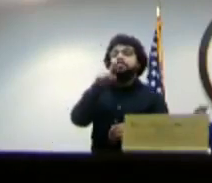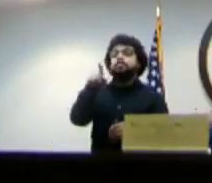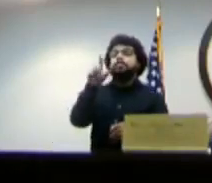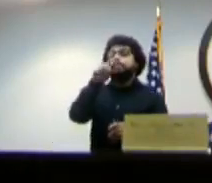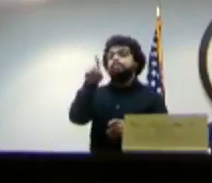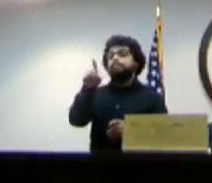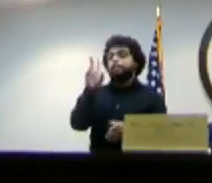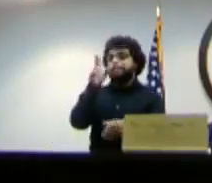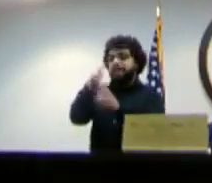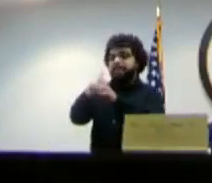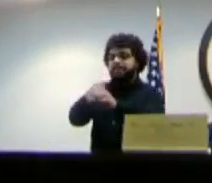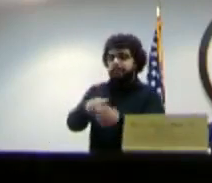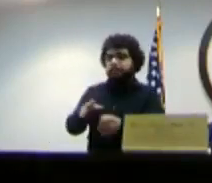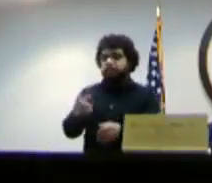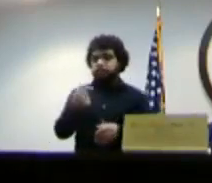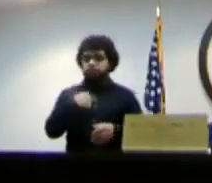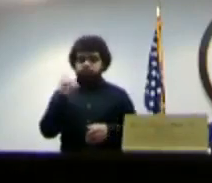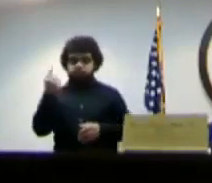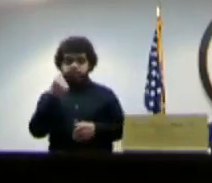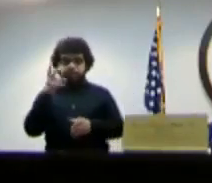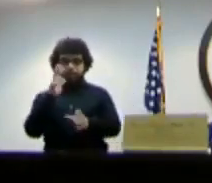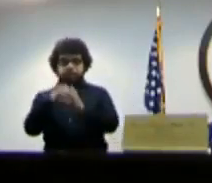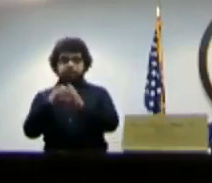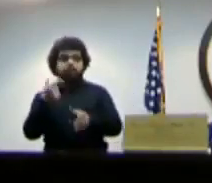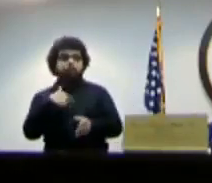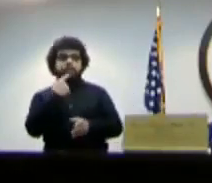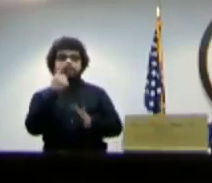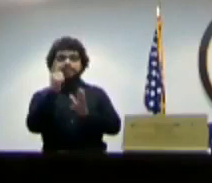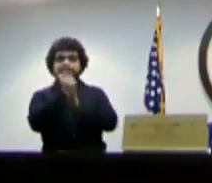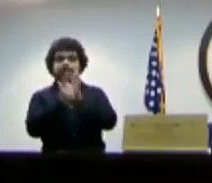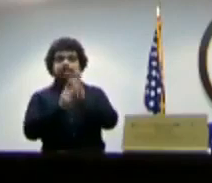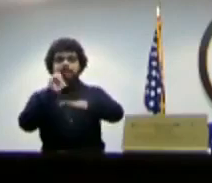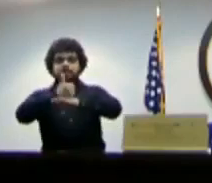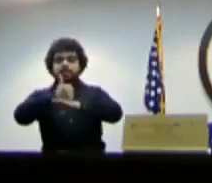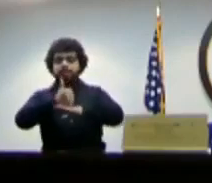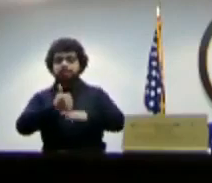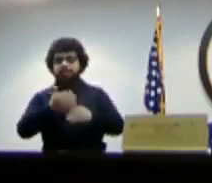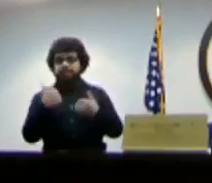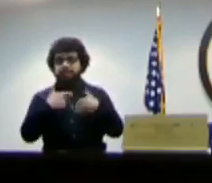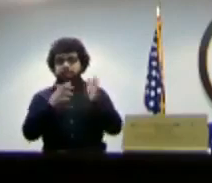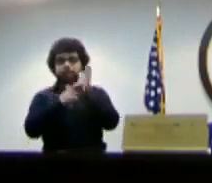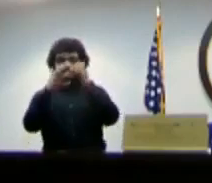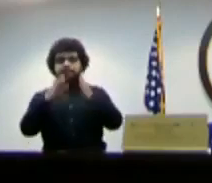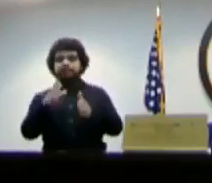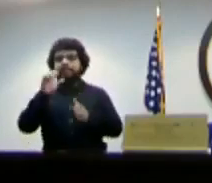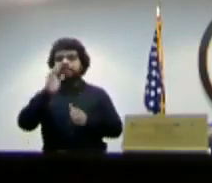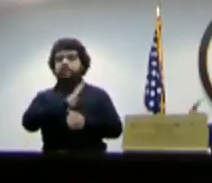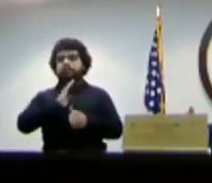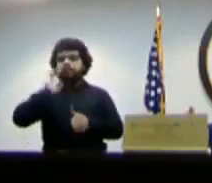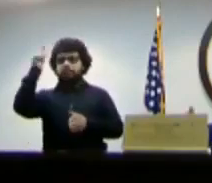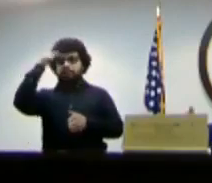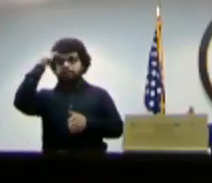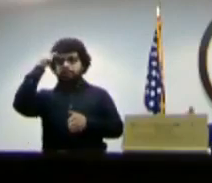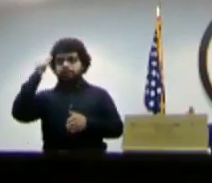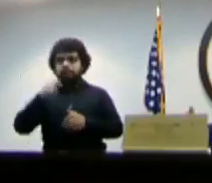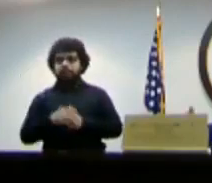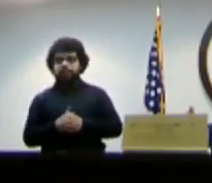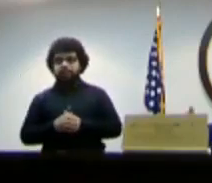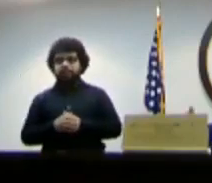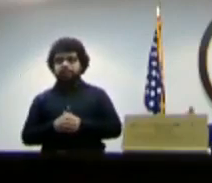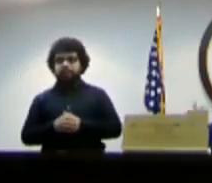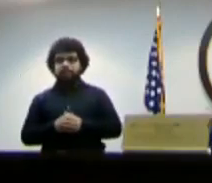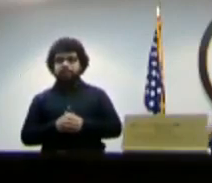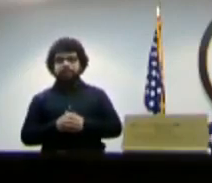Ingeniero Ralph. Lo único que puedo decir es, como establece en la ley, hay un representante de la Junta de Gobierno y hay